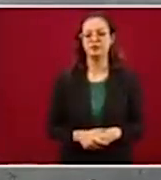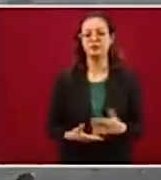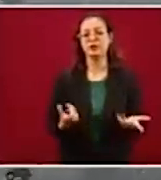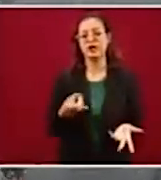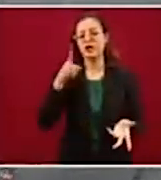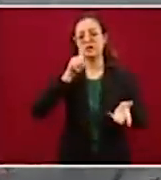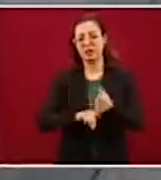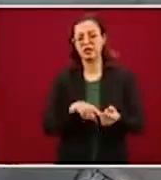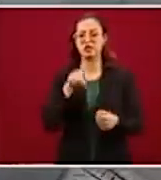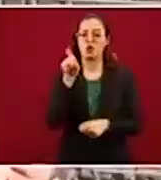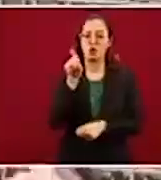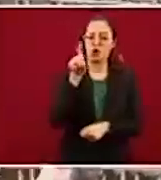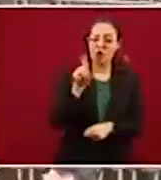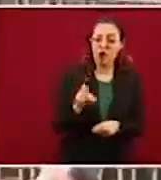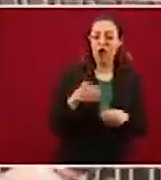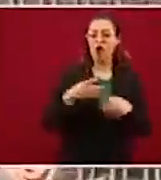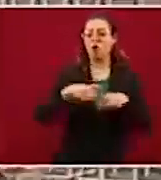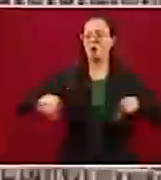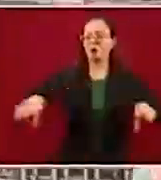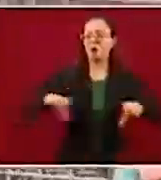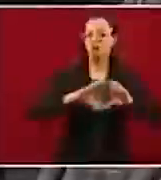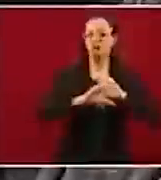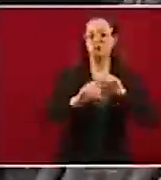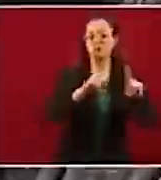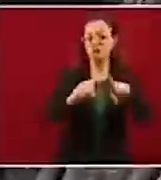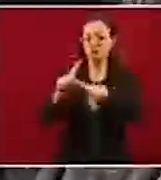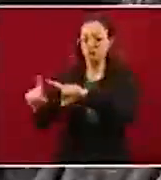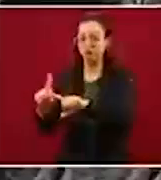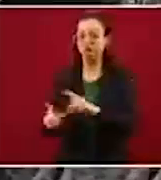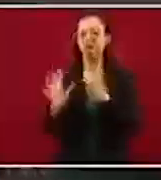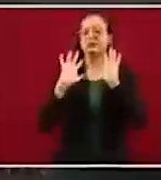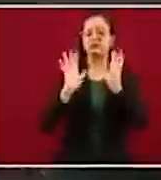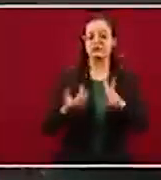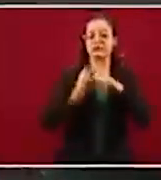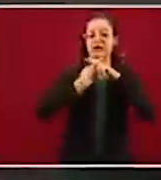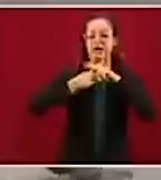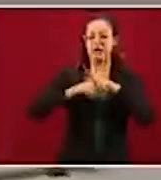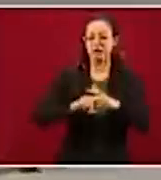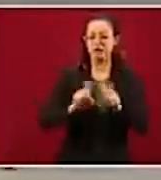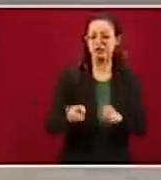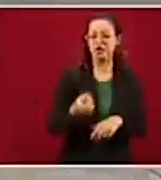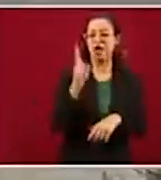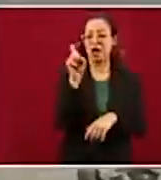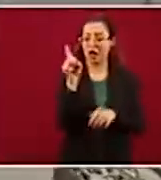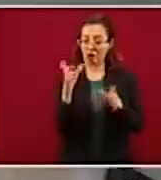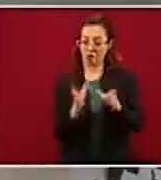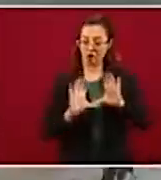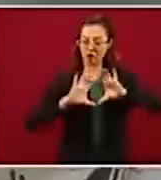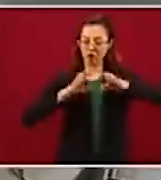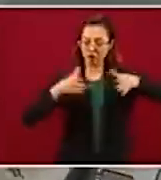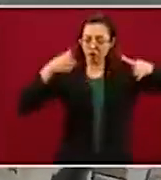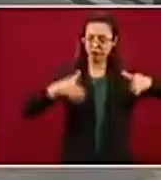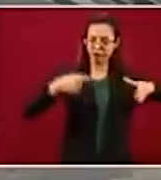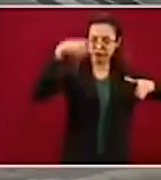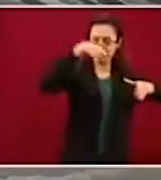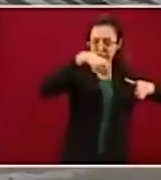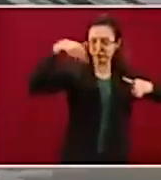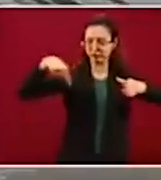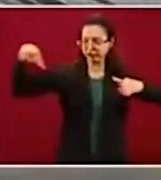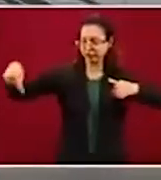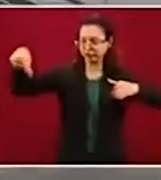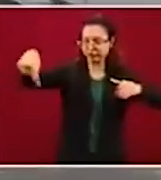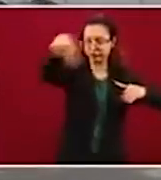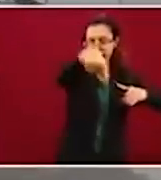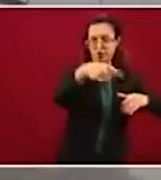y planta de tratamiento, se realiza el armado y cimbrado de los tanques 2 y 3 en la planta de almacenamiento de agua potable. En la terminal